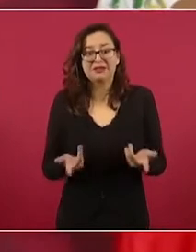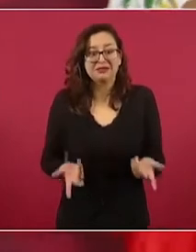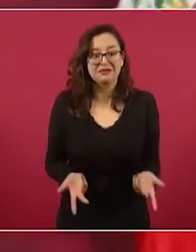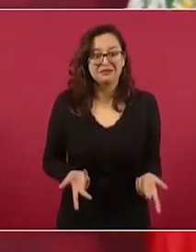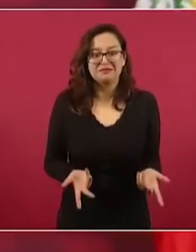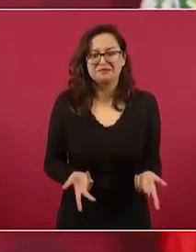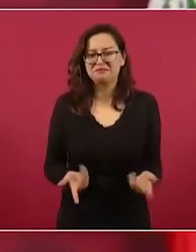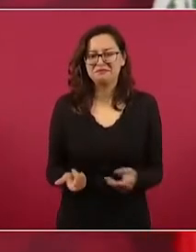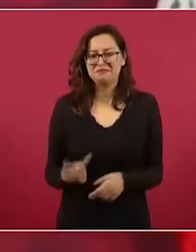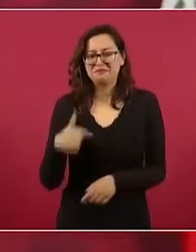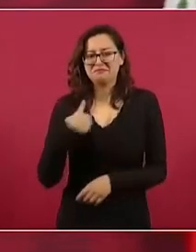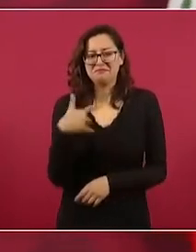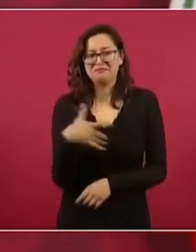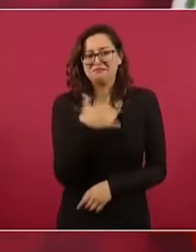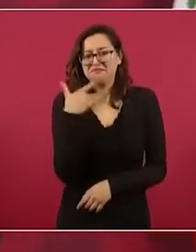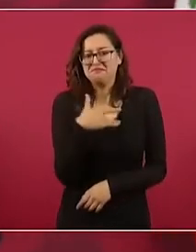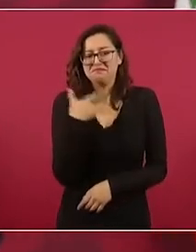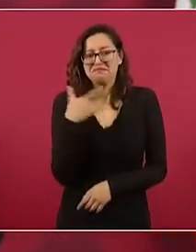porque estaba yo